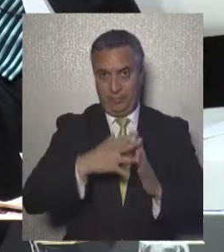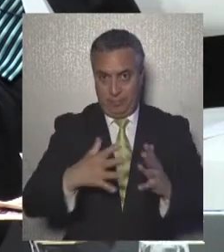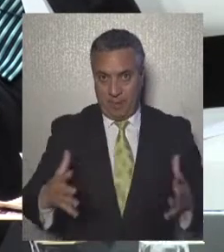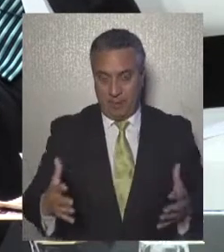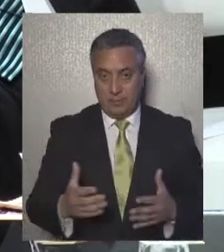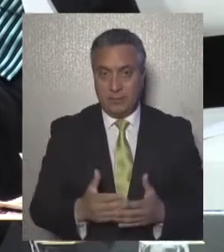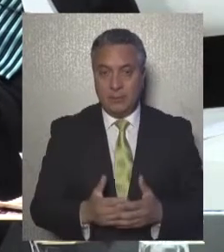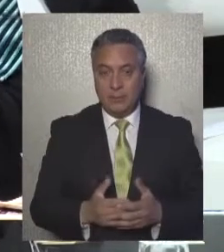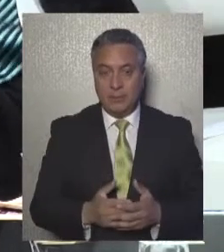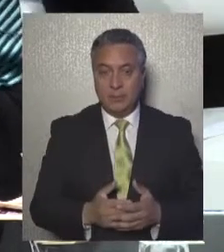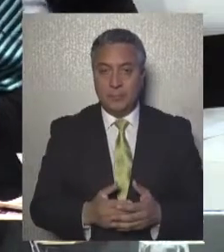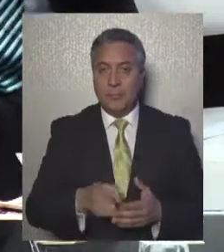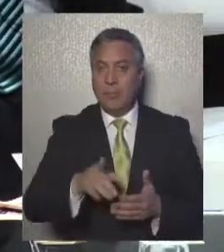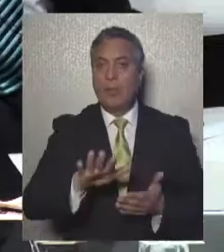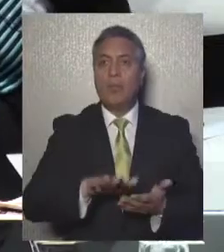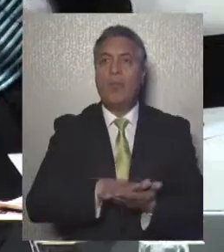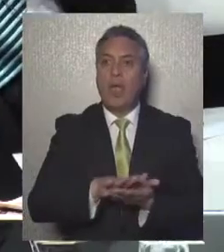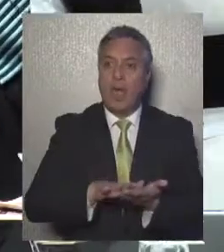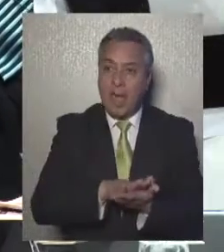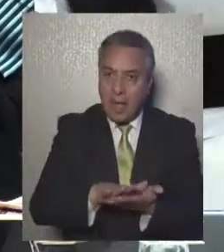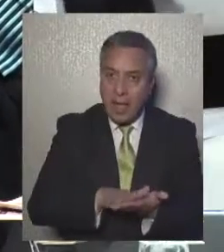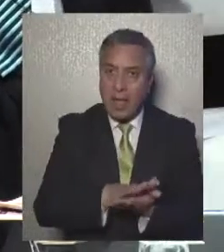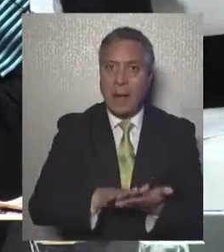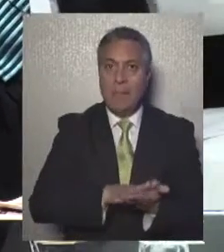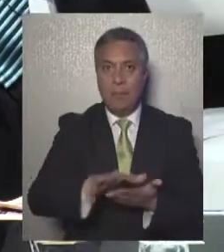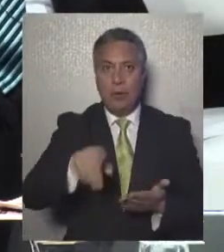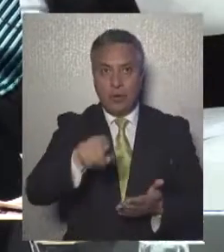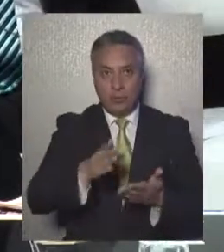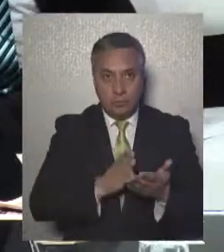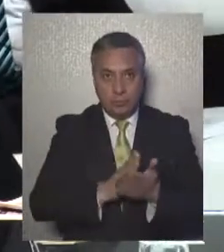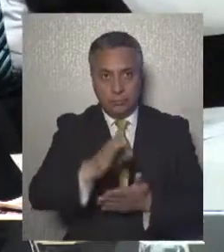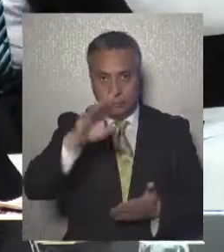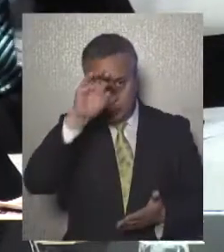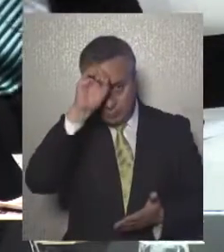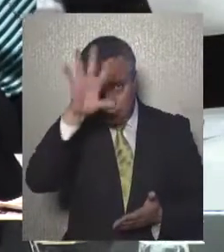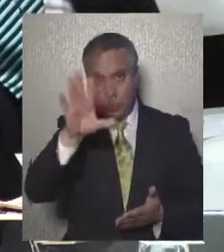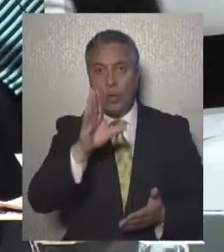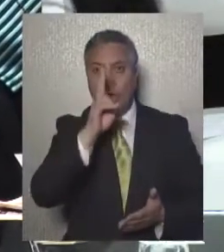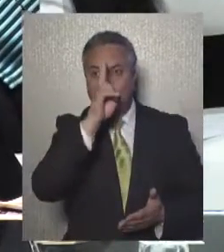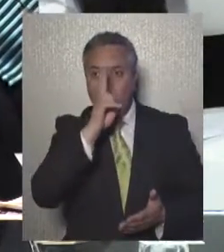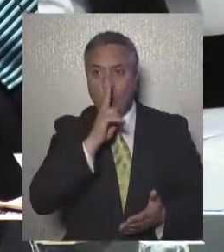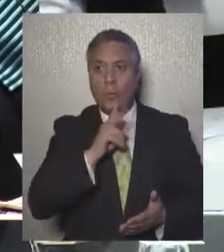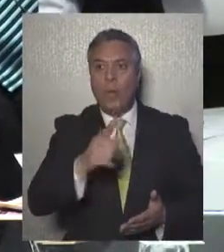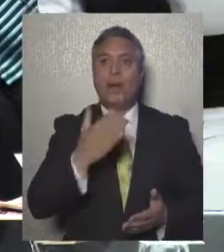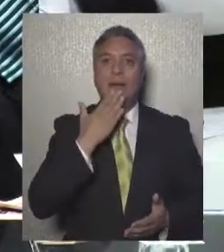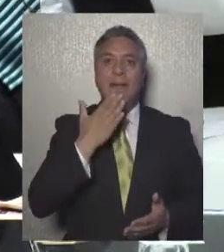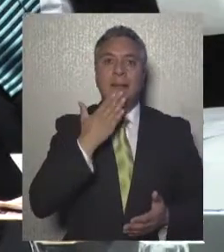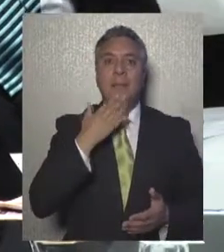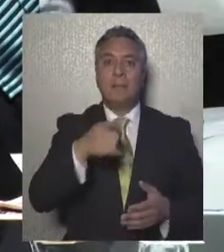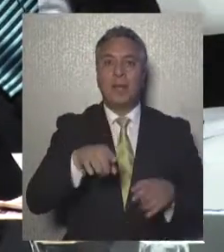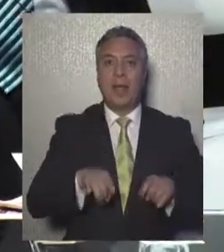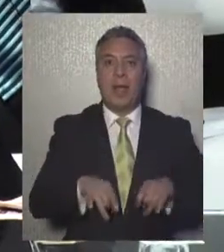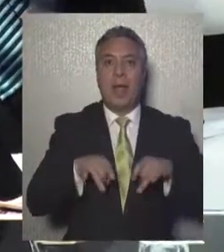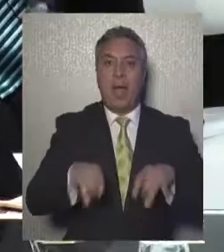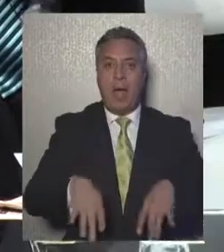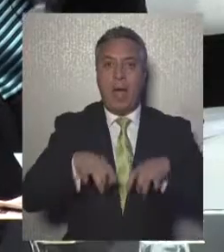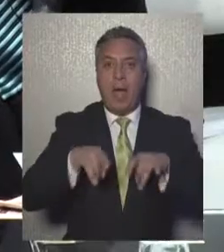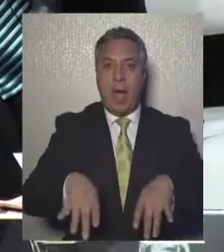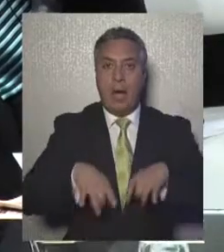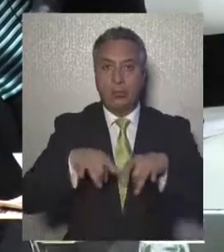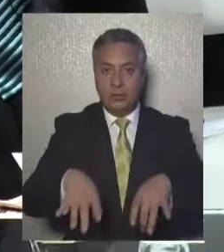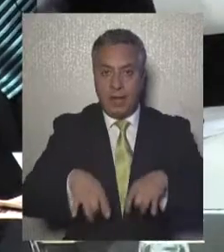naturales, por ejemplo, a partir de la minería generando, como en Australia, proveedores sofisticados para la